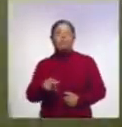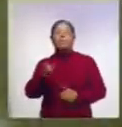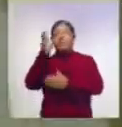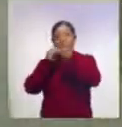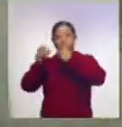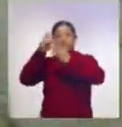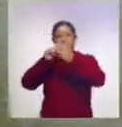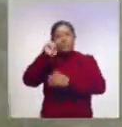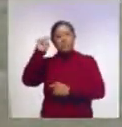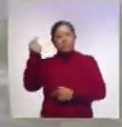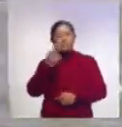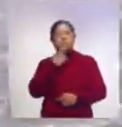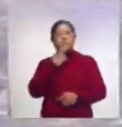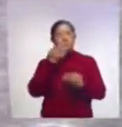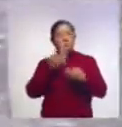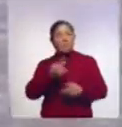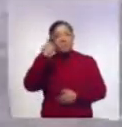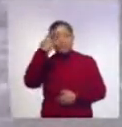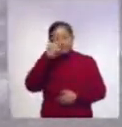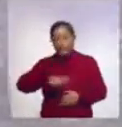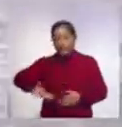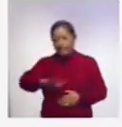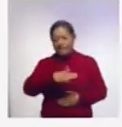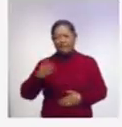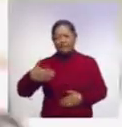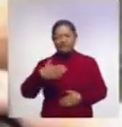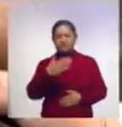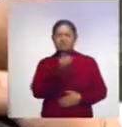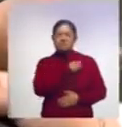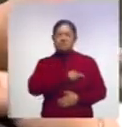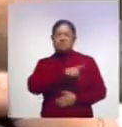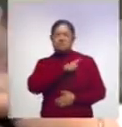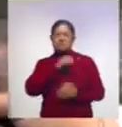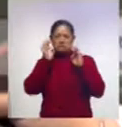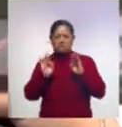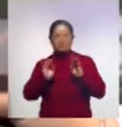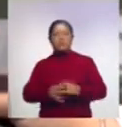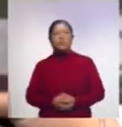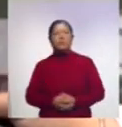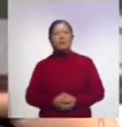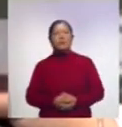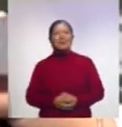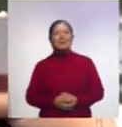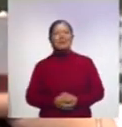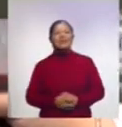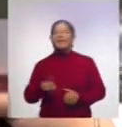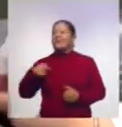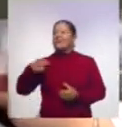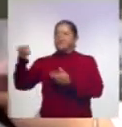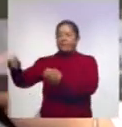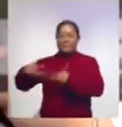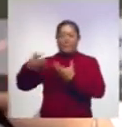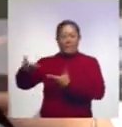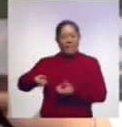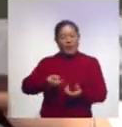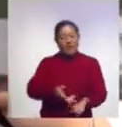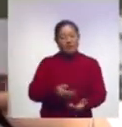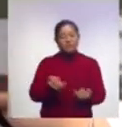ayuda para mantener a la producción en buen estado de salud. Para recibir los alevines y hacer y realizar la